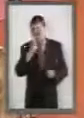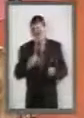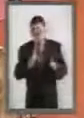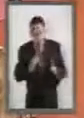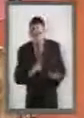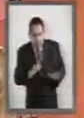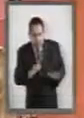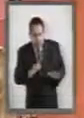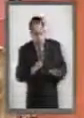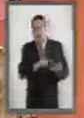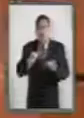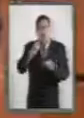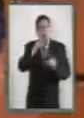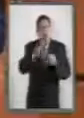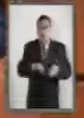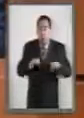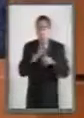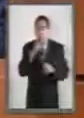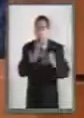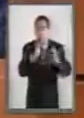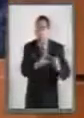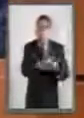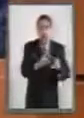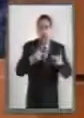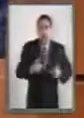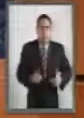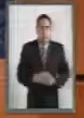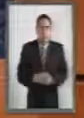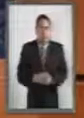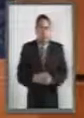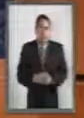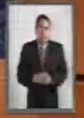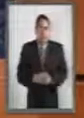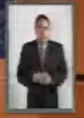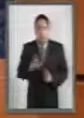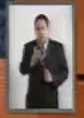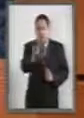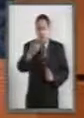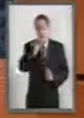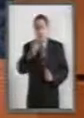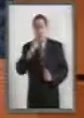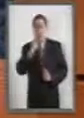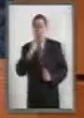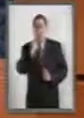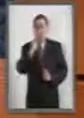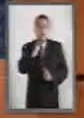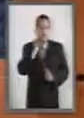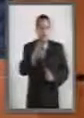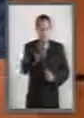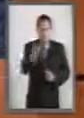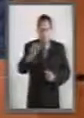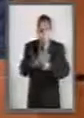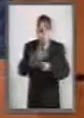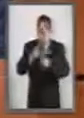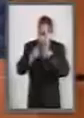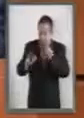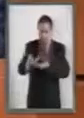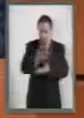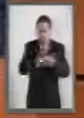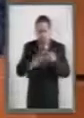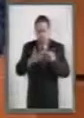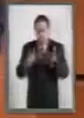de los derechos humanos. Es momento, senadoras y senadores, de dar el debate, de abrir